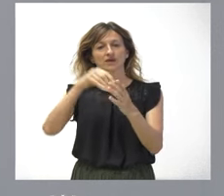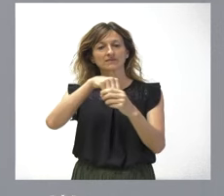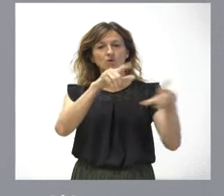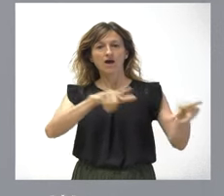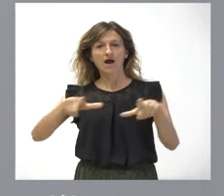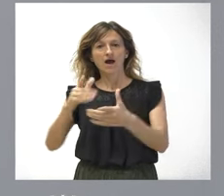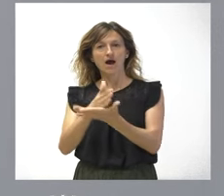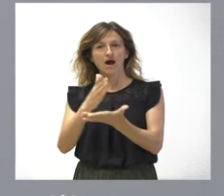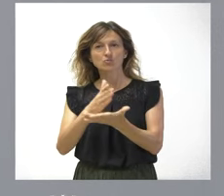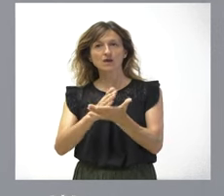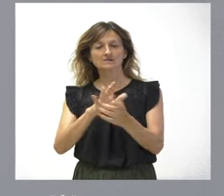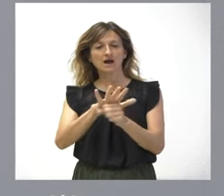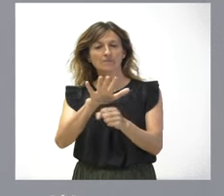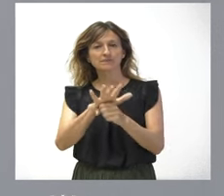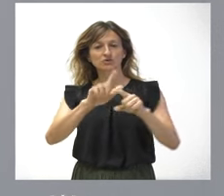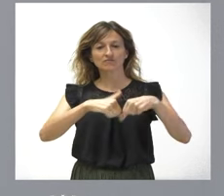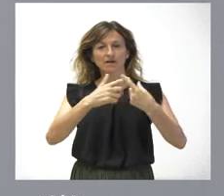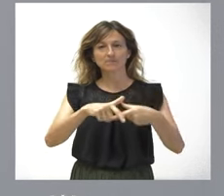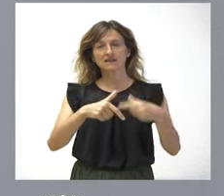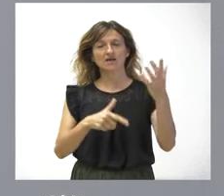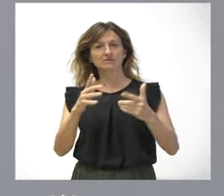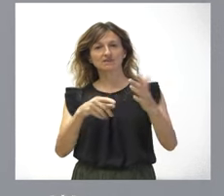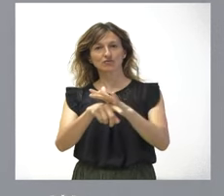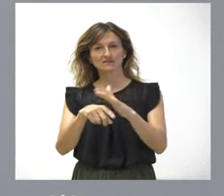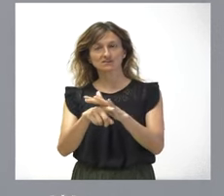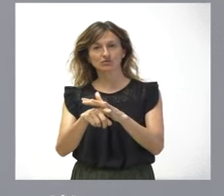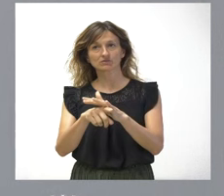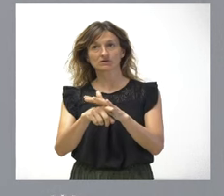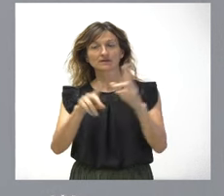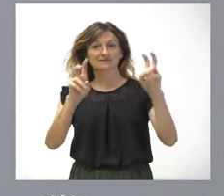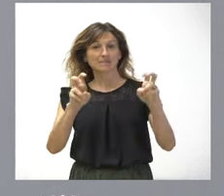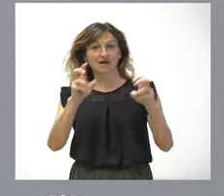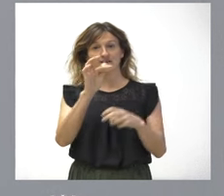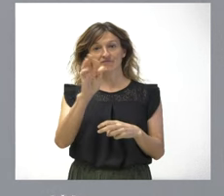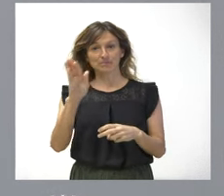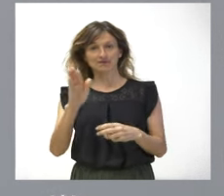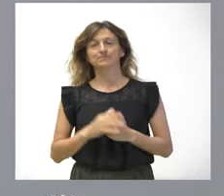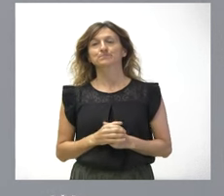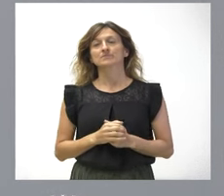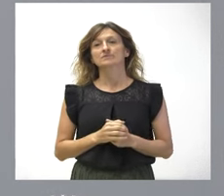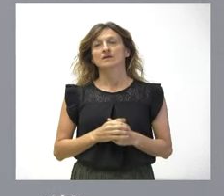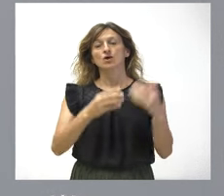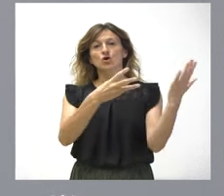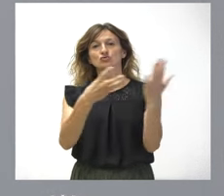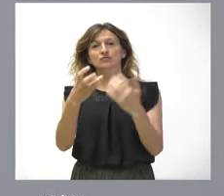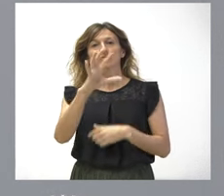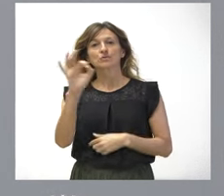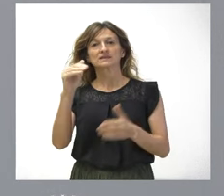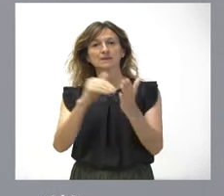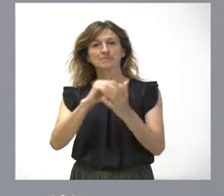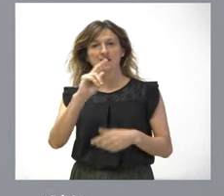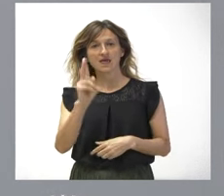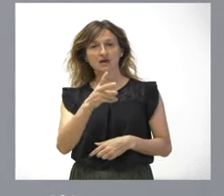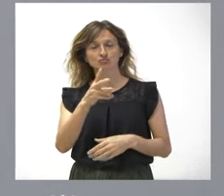ámbito de la familia de administración y gestión de la familia de formación profesional son 800 50,000 se